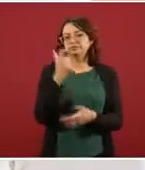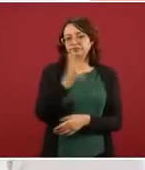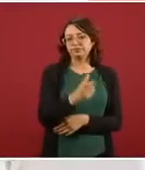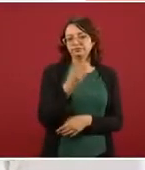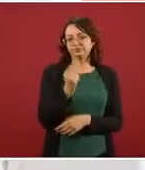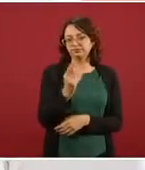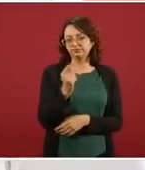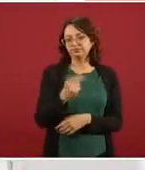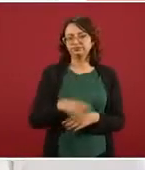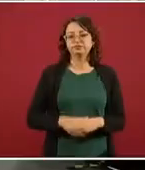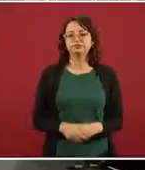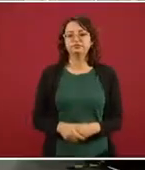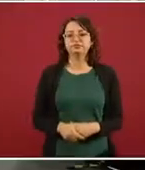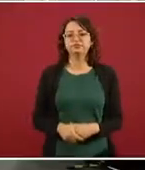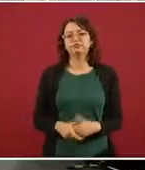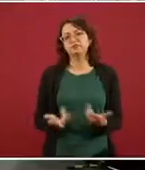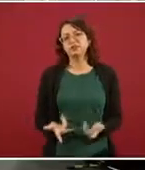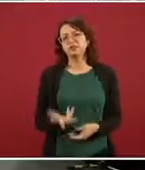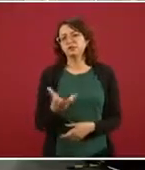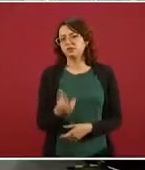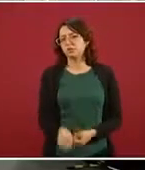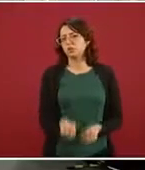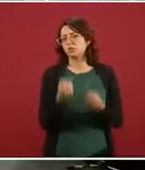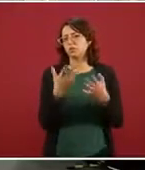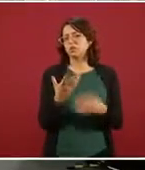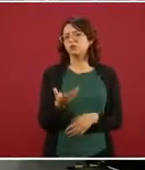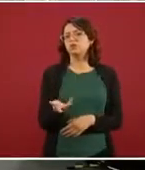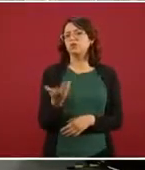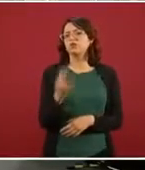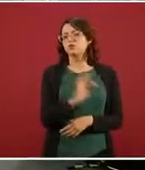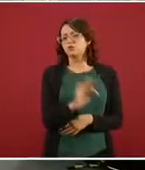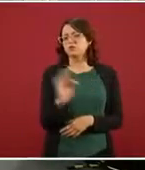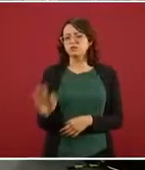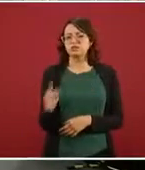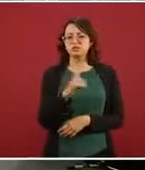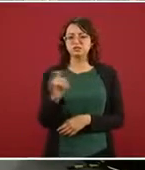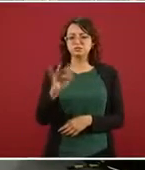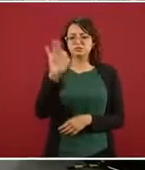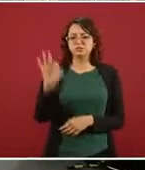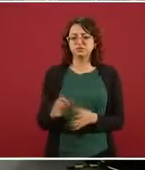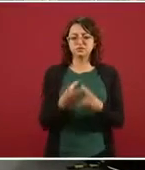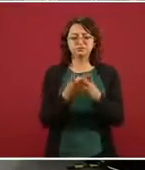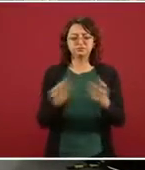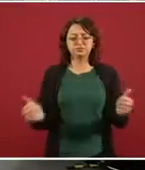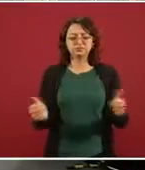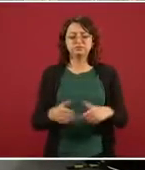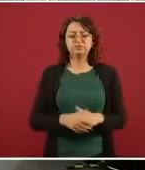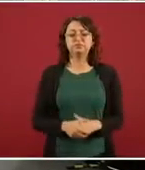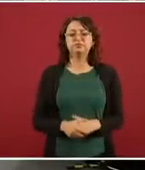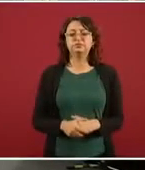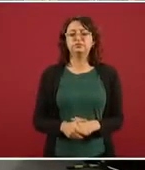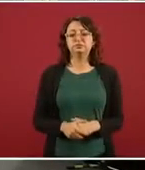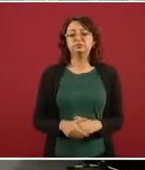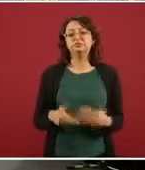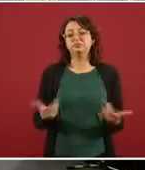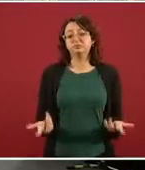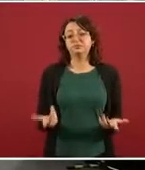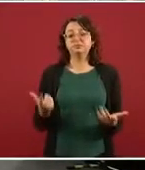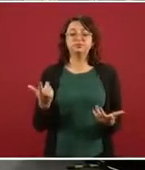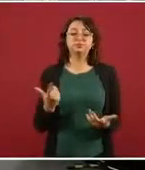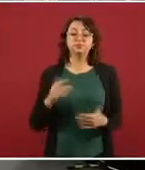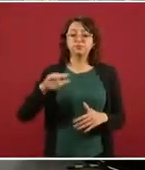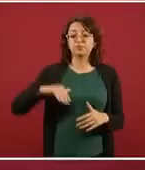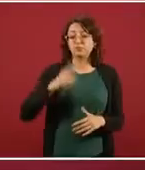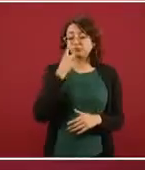del método de pago. ¿Tiene una fecha en específico que quede ya esto al 100%? Como te decía, obedece también a la